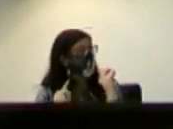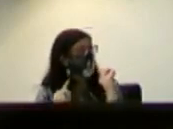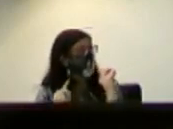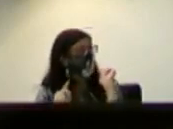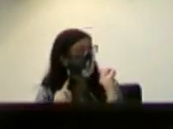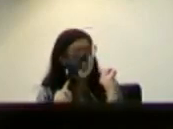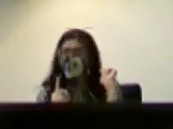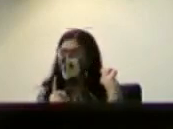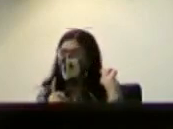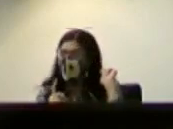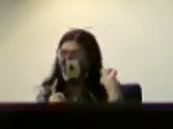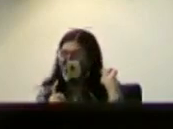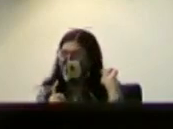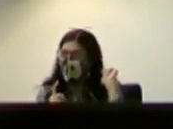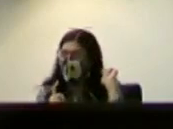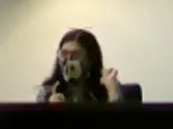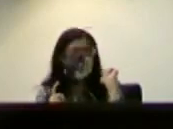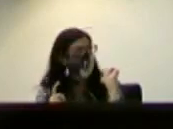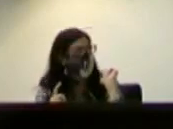Mira,